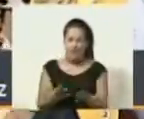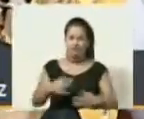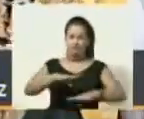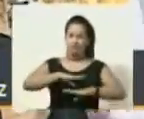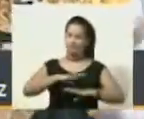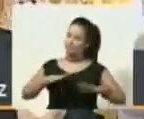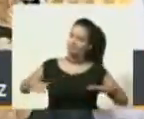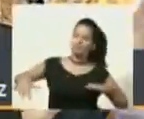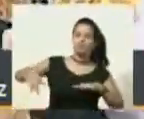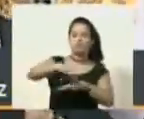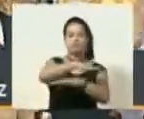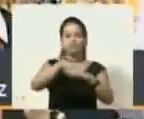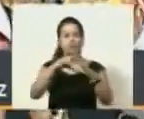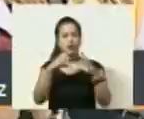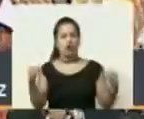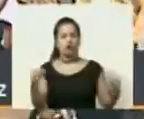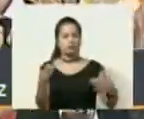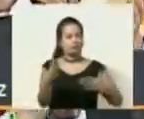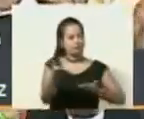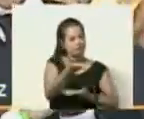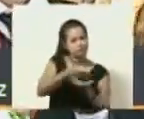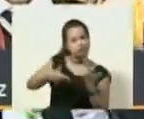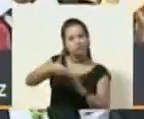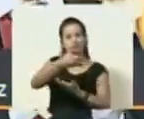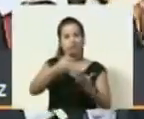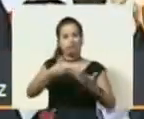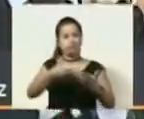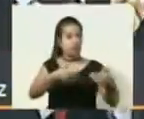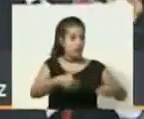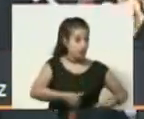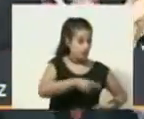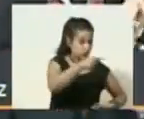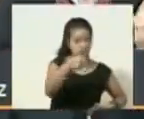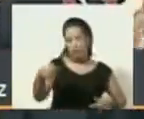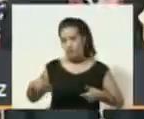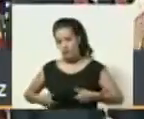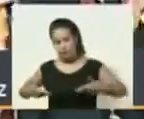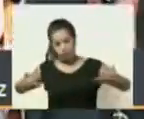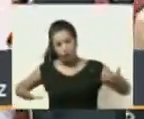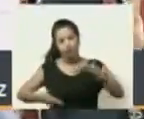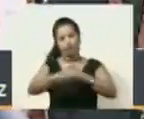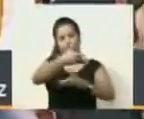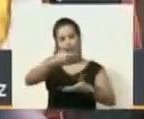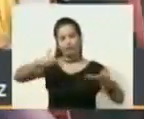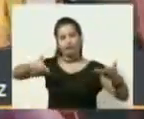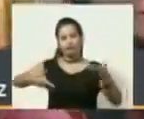común, compartido, de esfuerzo común.